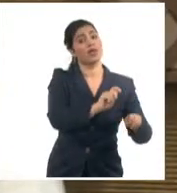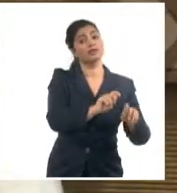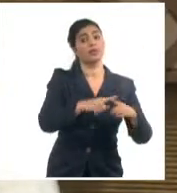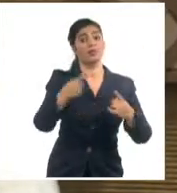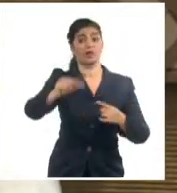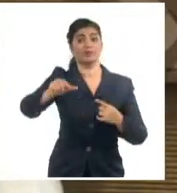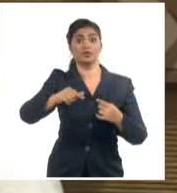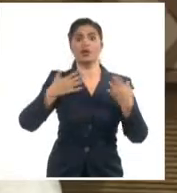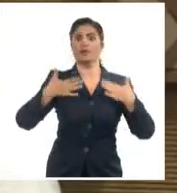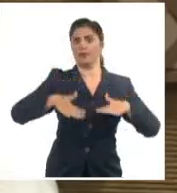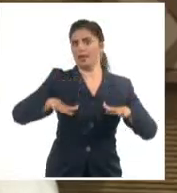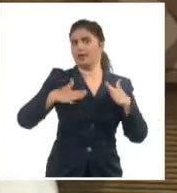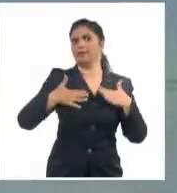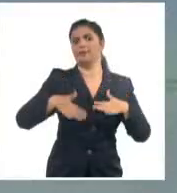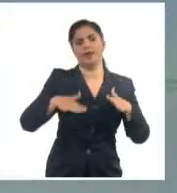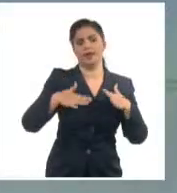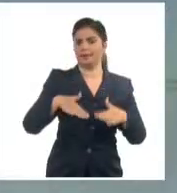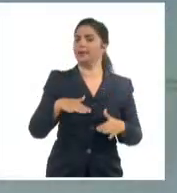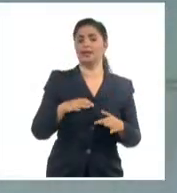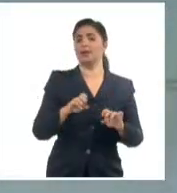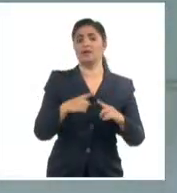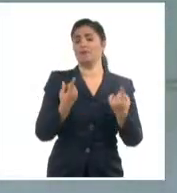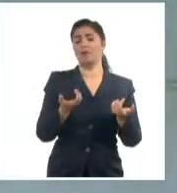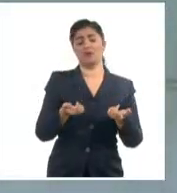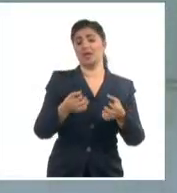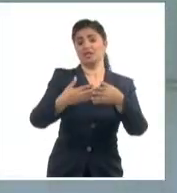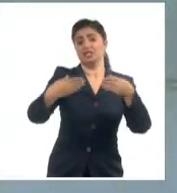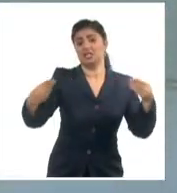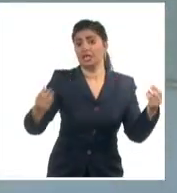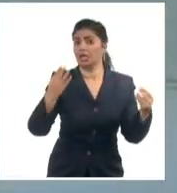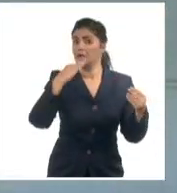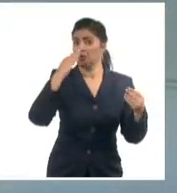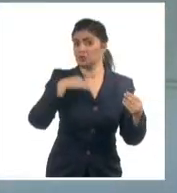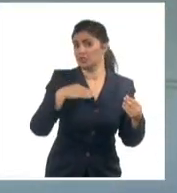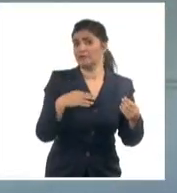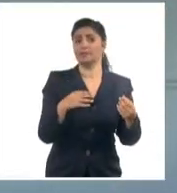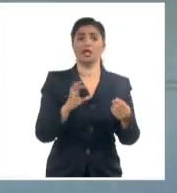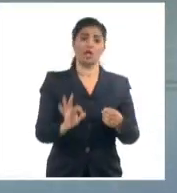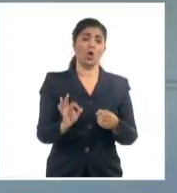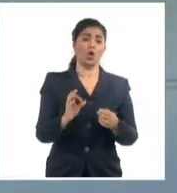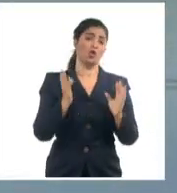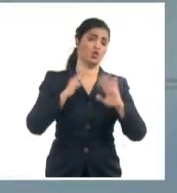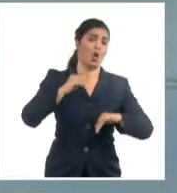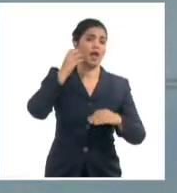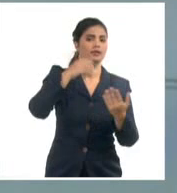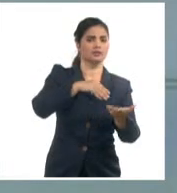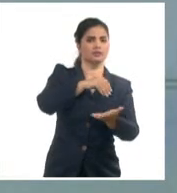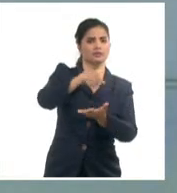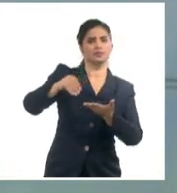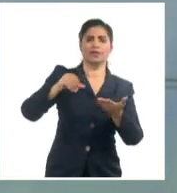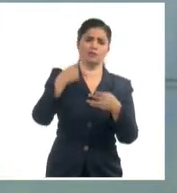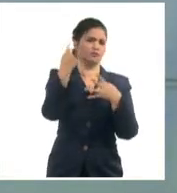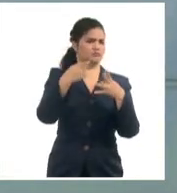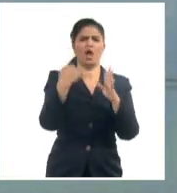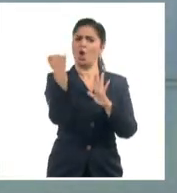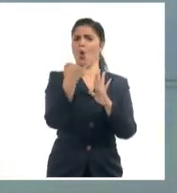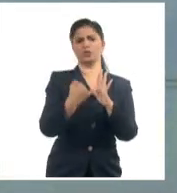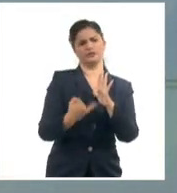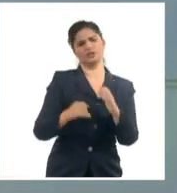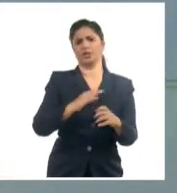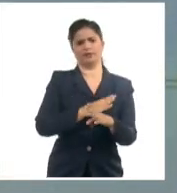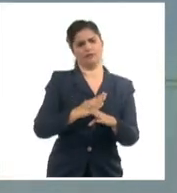está vinculado al aporte de la matriz energética. La transformación de la matriz energética nos